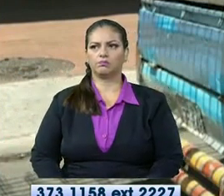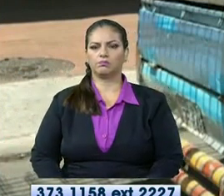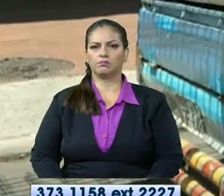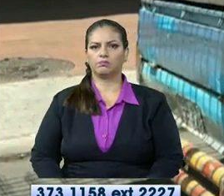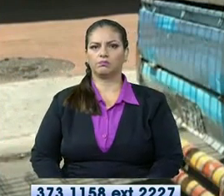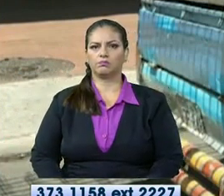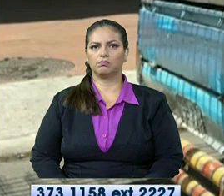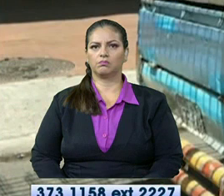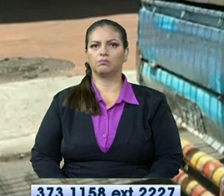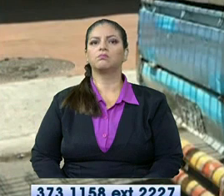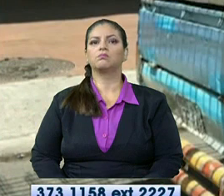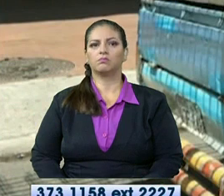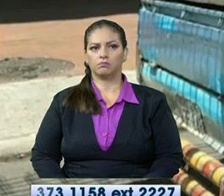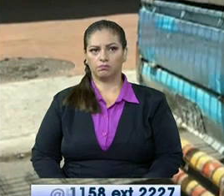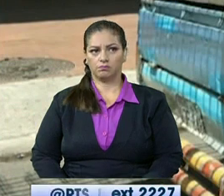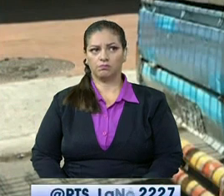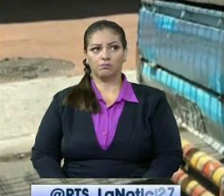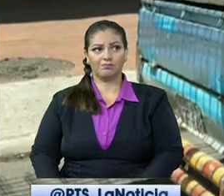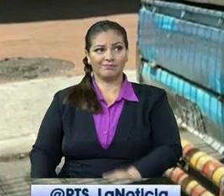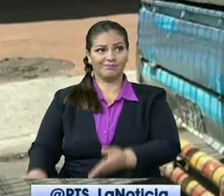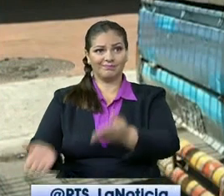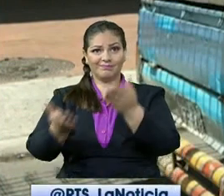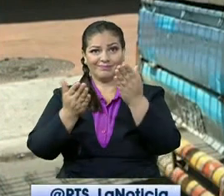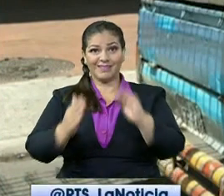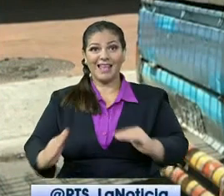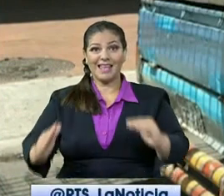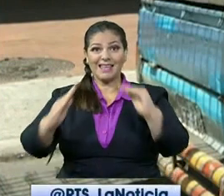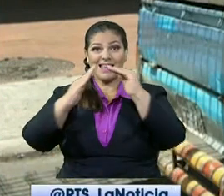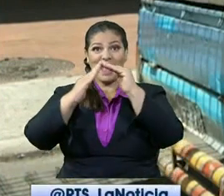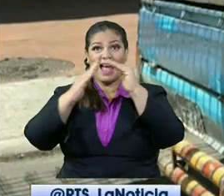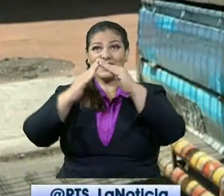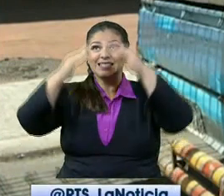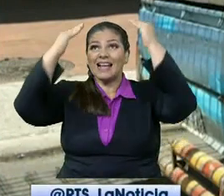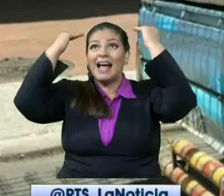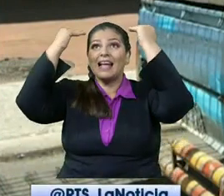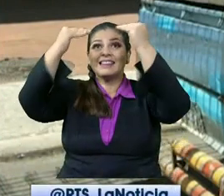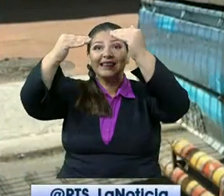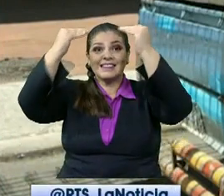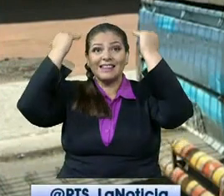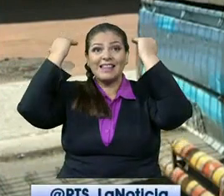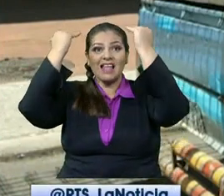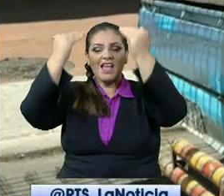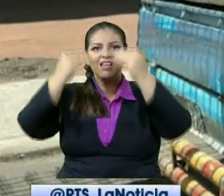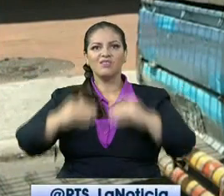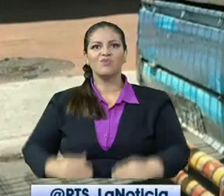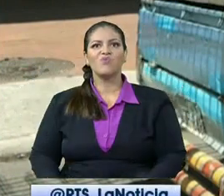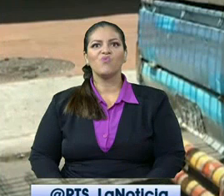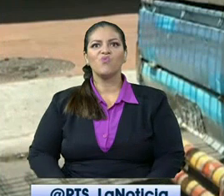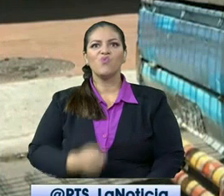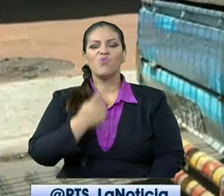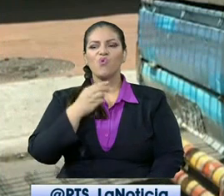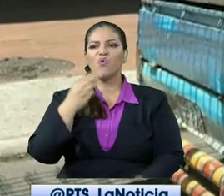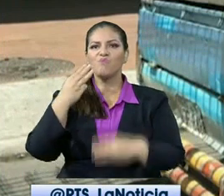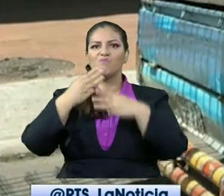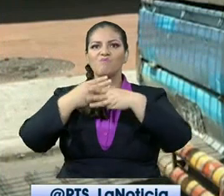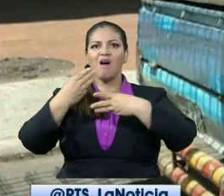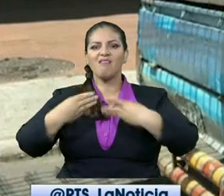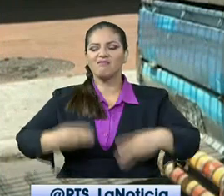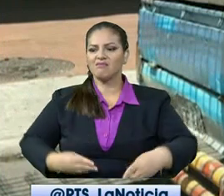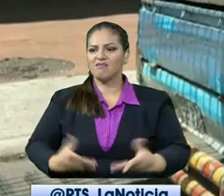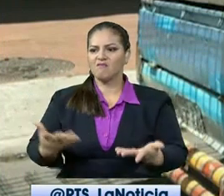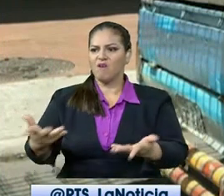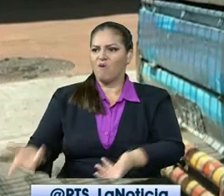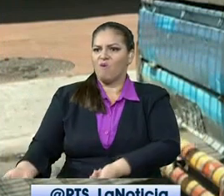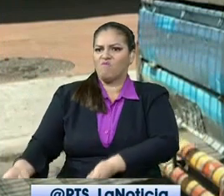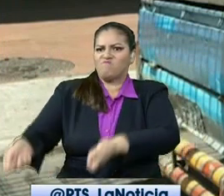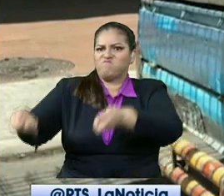hierro, ¿verdad? Ya armado para poder hacer la losa, pero imagínate, trasladarlo de esa manera